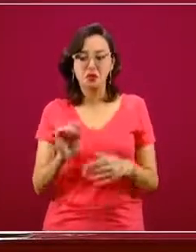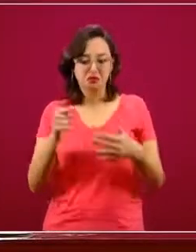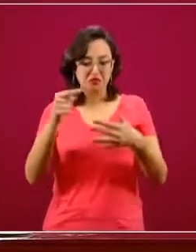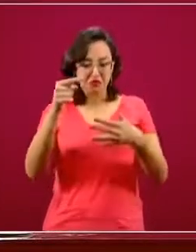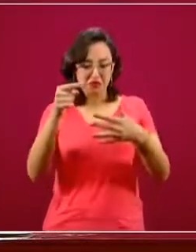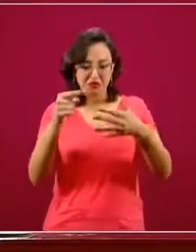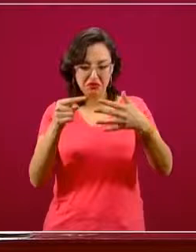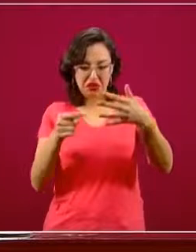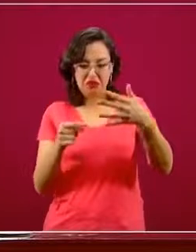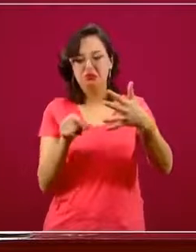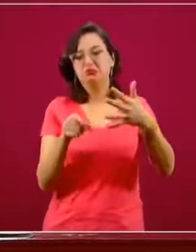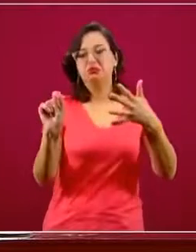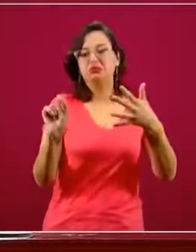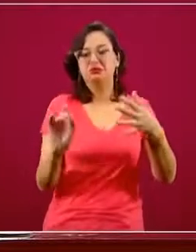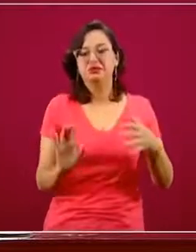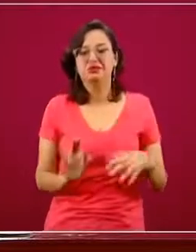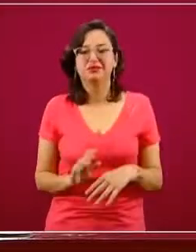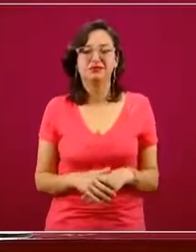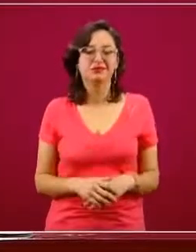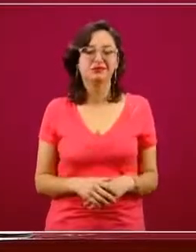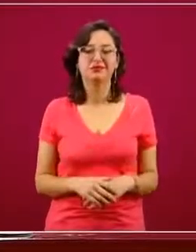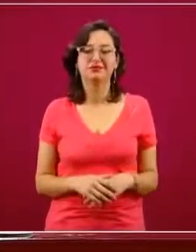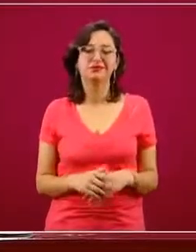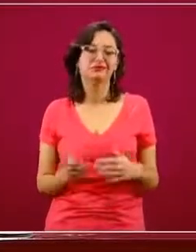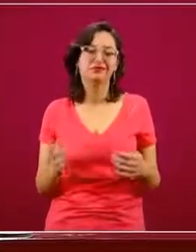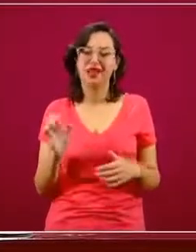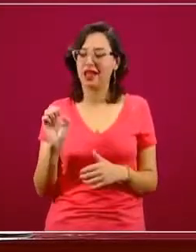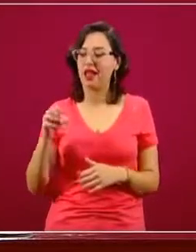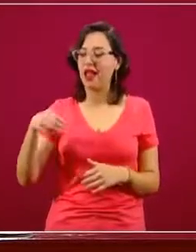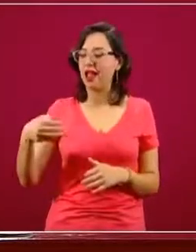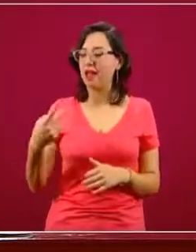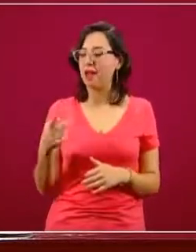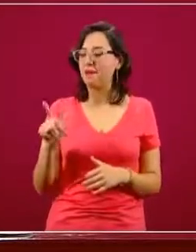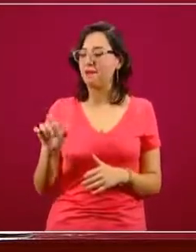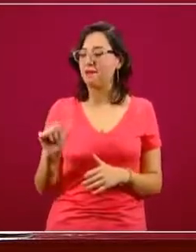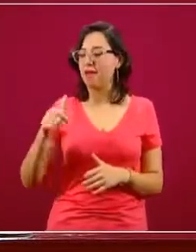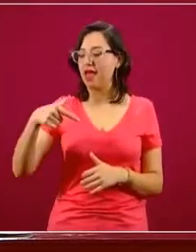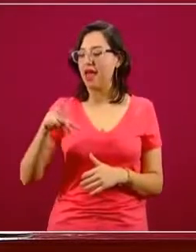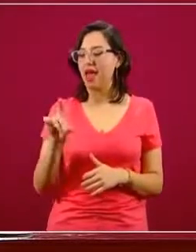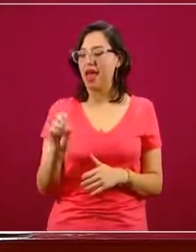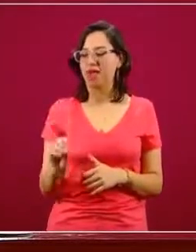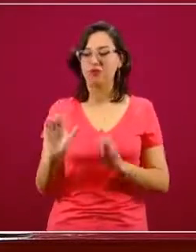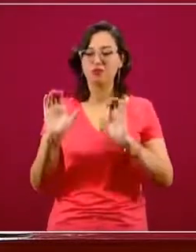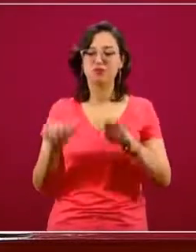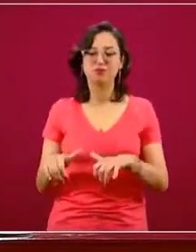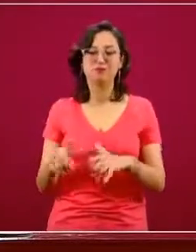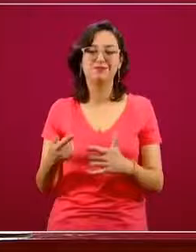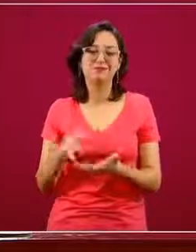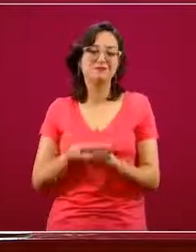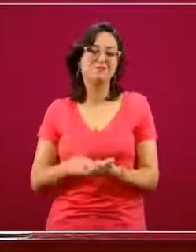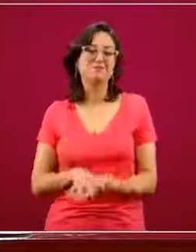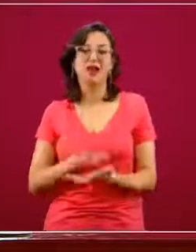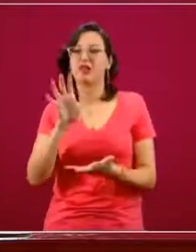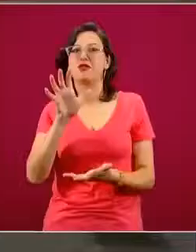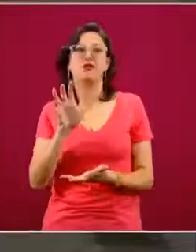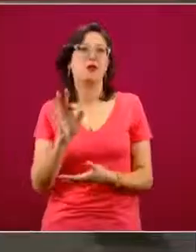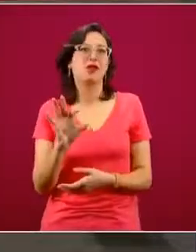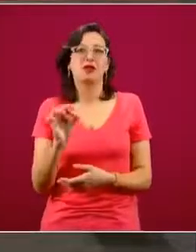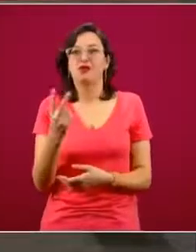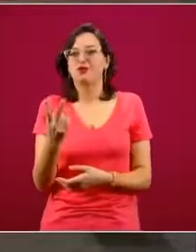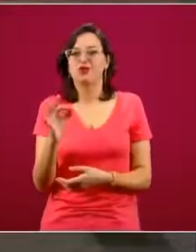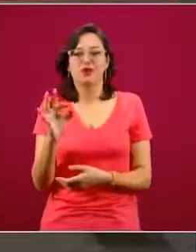estudio epidemiológico, y es esta de empleado la que normalmente tiene la mayor cantidad, casi el